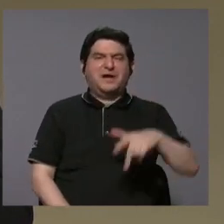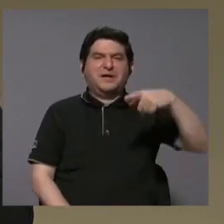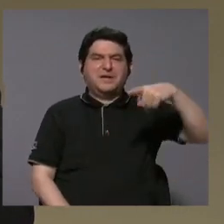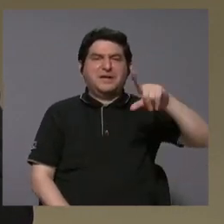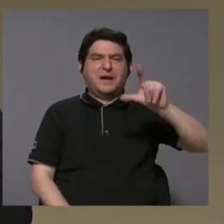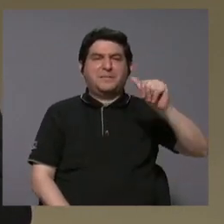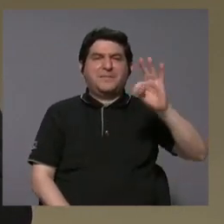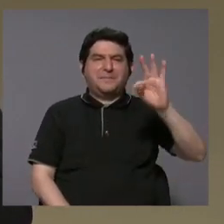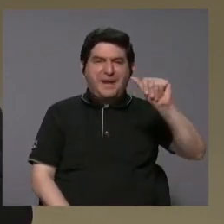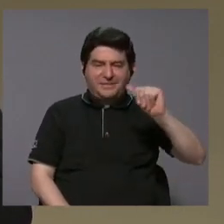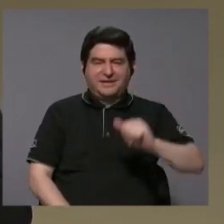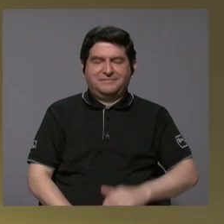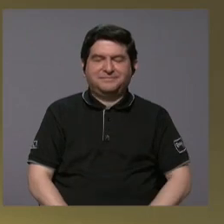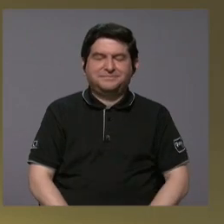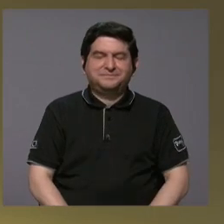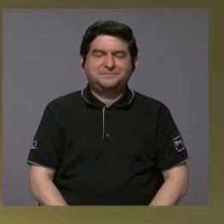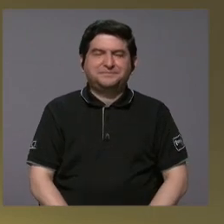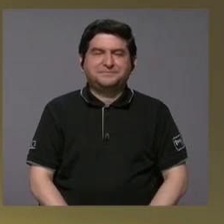pero entonces,